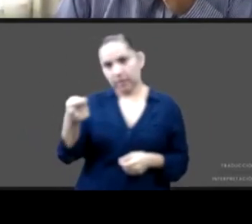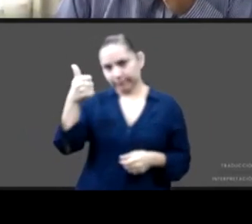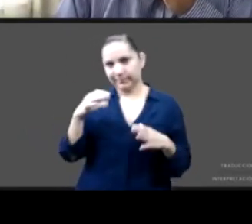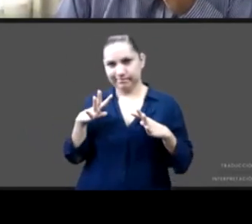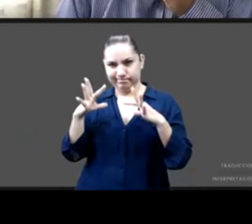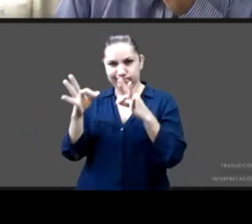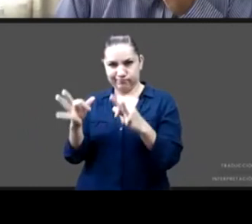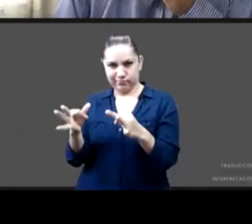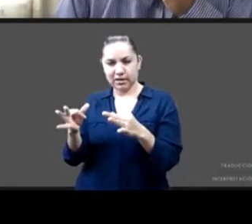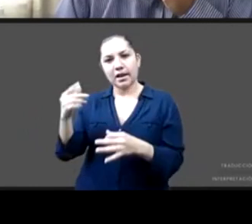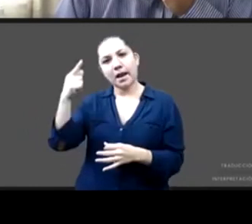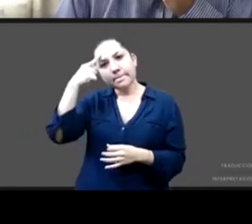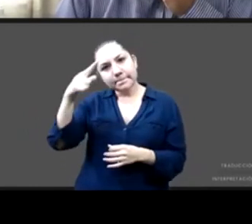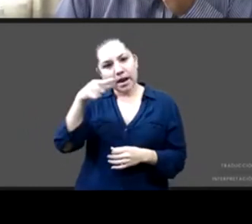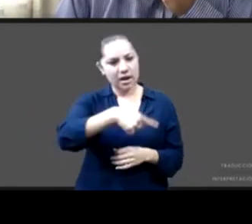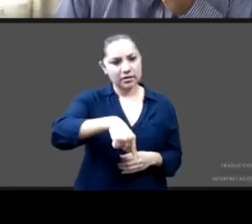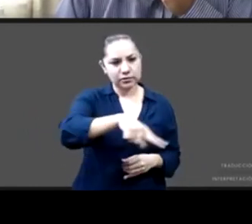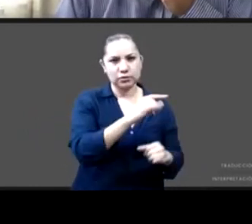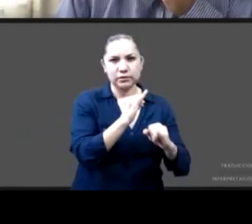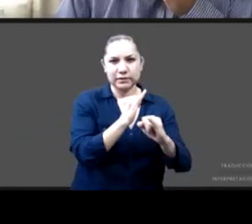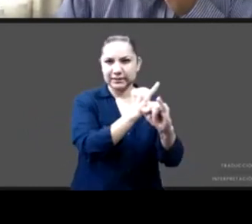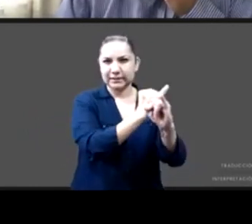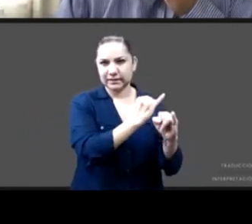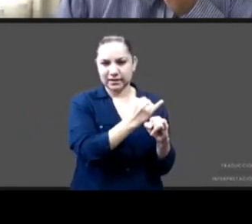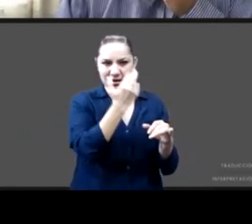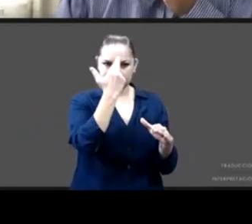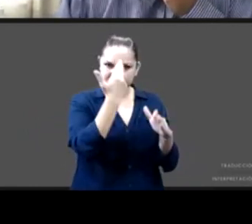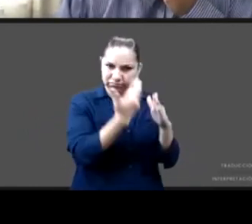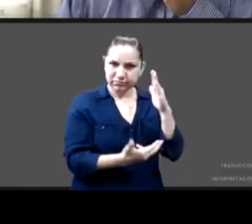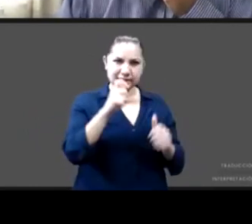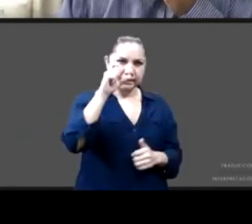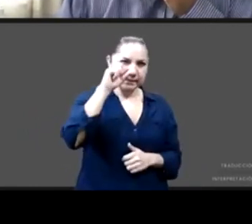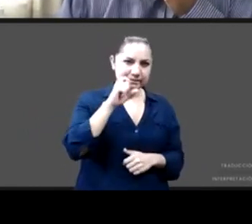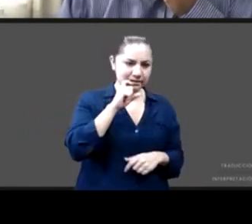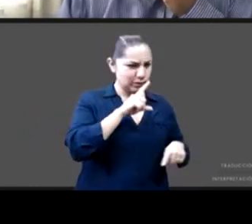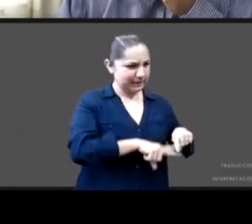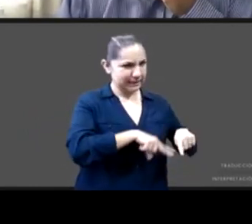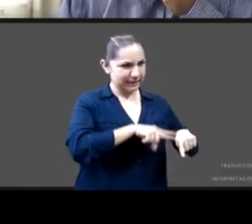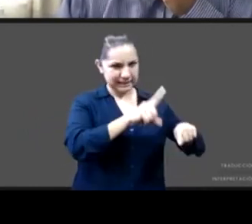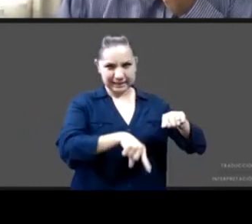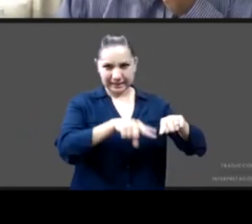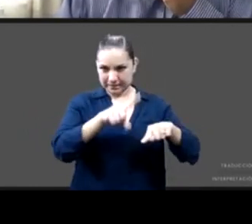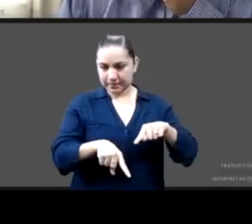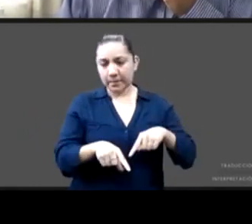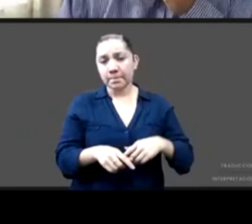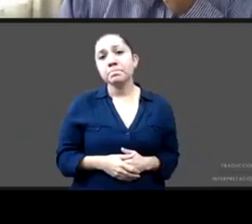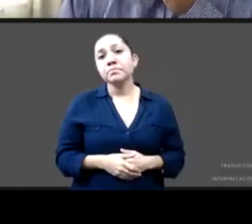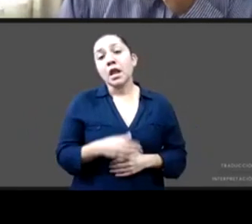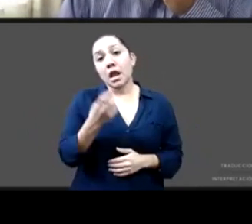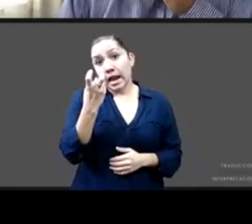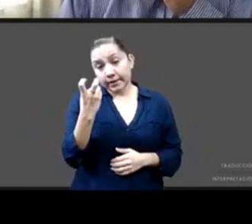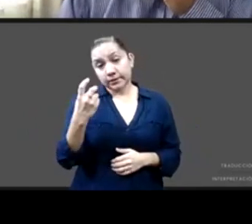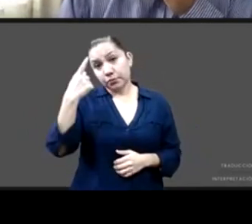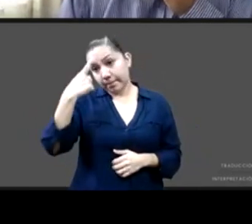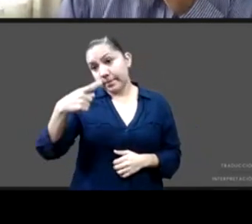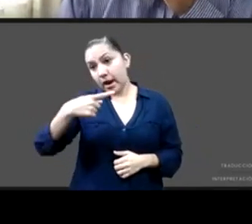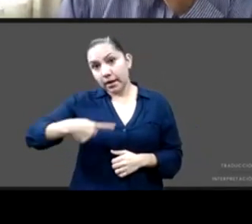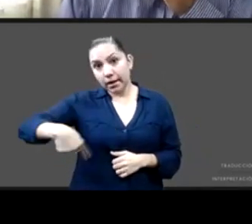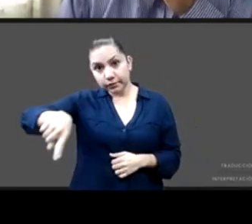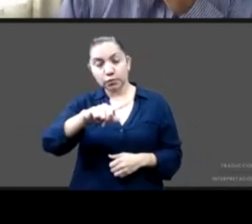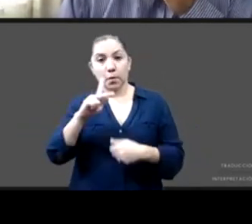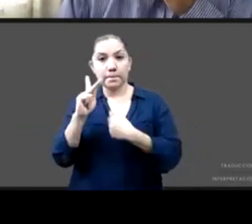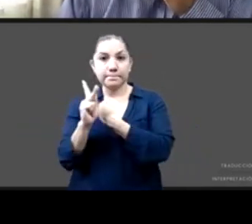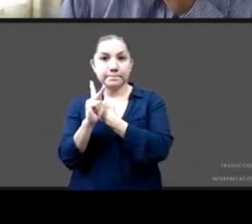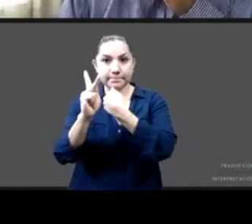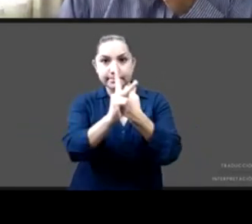línea, que me parece que al menos para los países y las instancias que